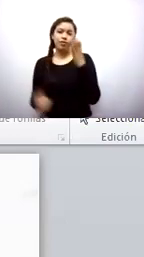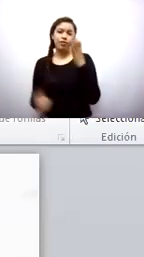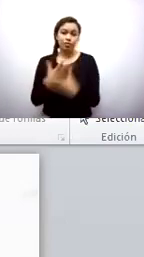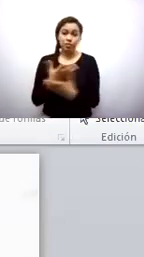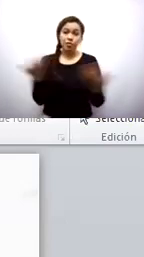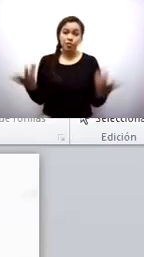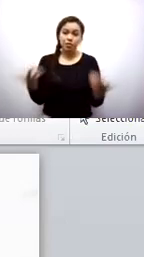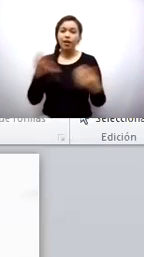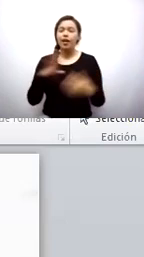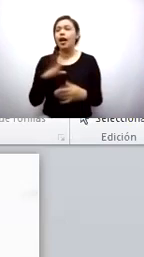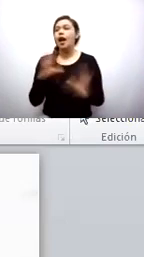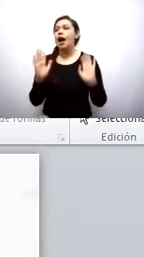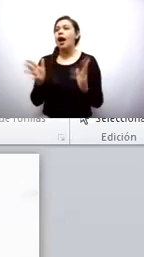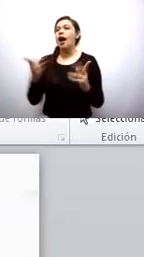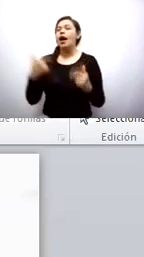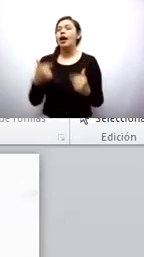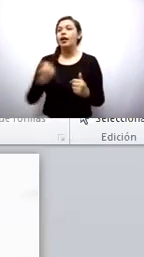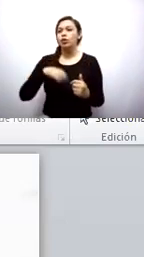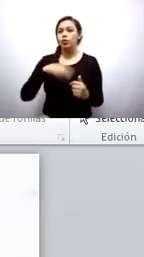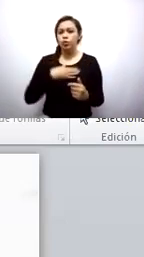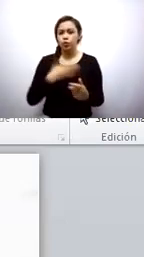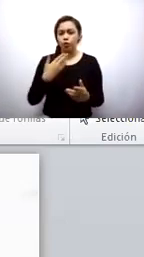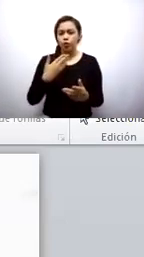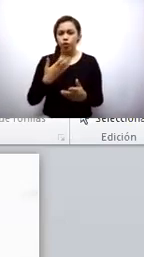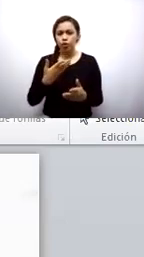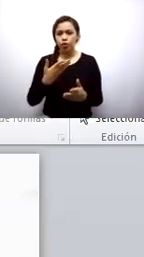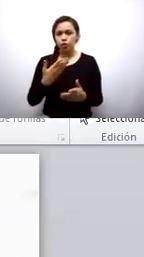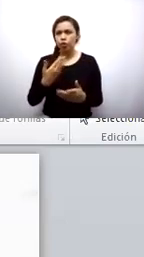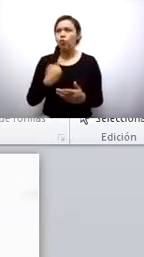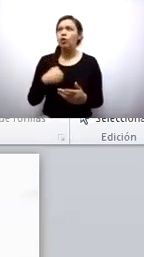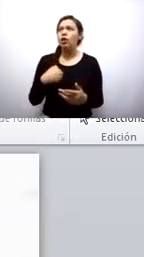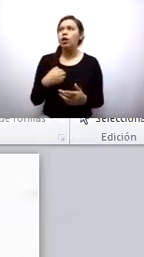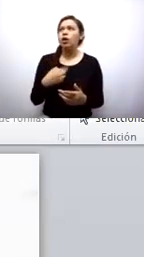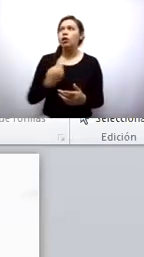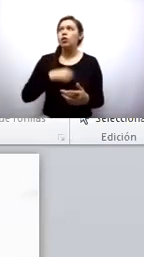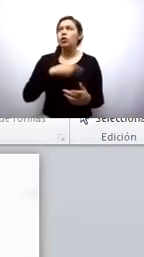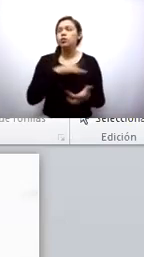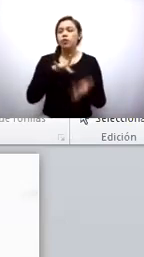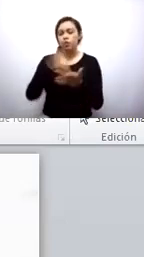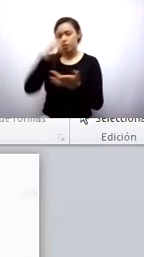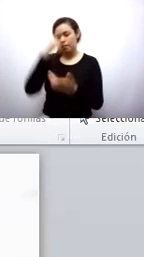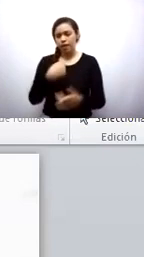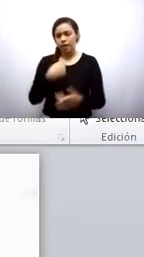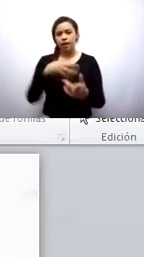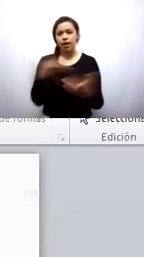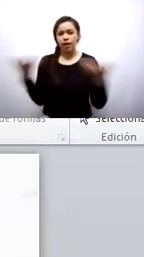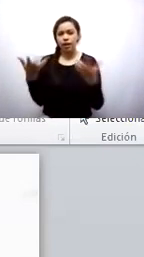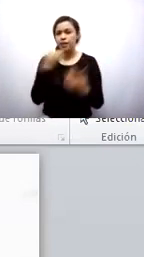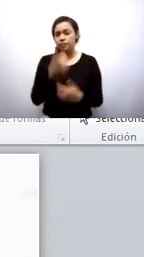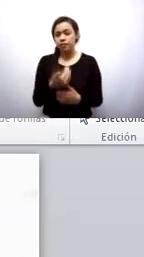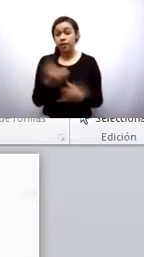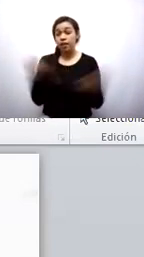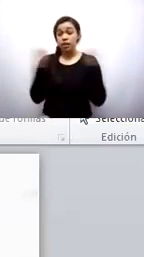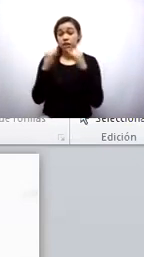alguna manera la mano que nosotros hemos estado poniendo para que pueda llevarse a cabo. Se requiere un apoyo